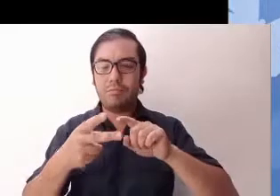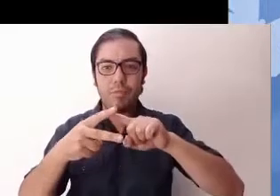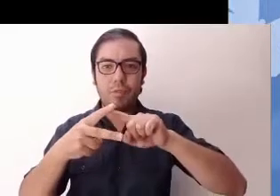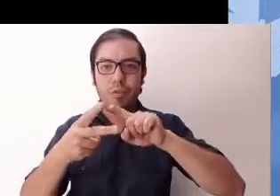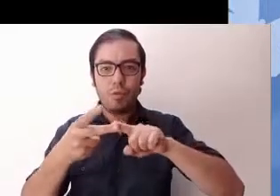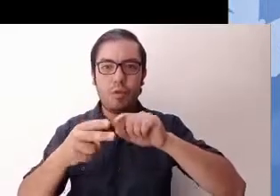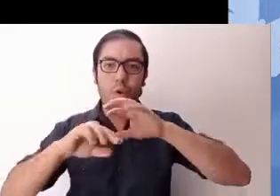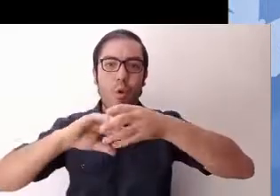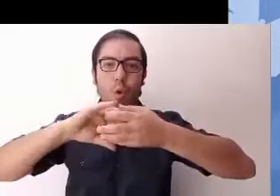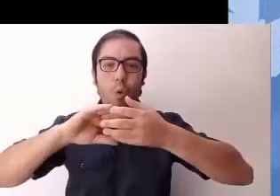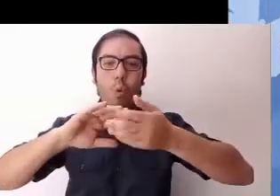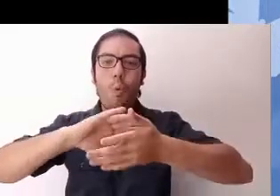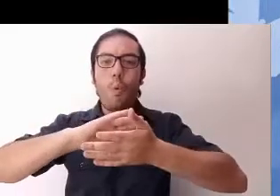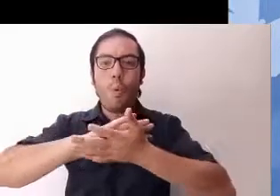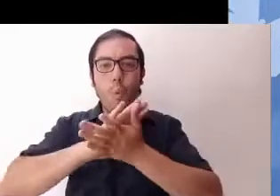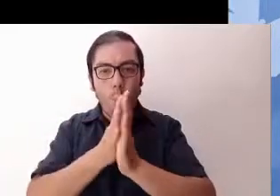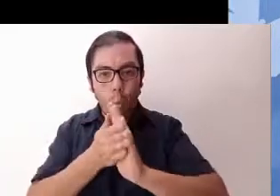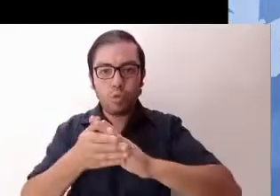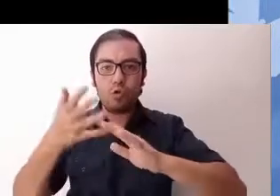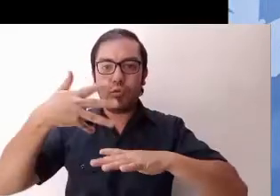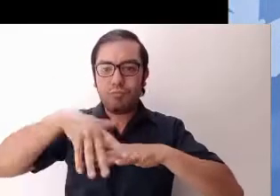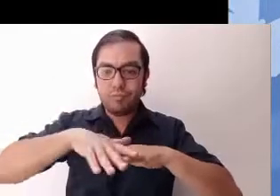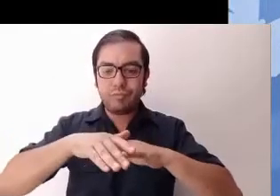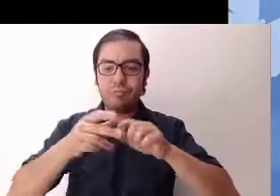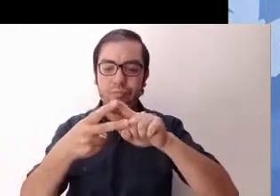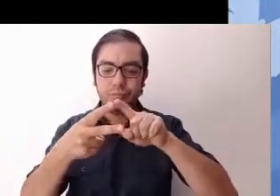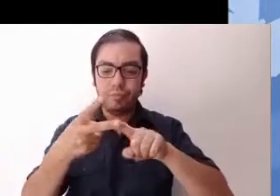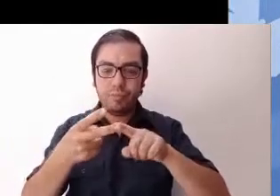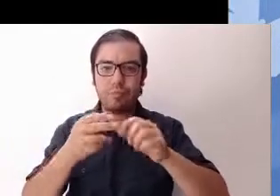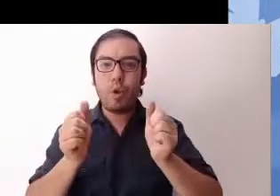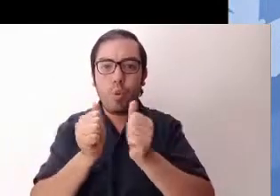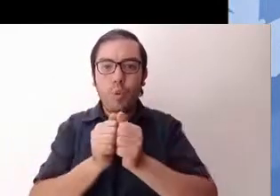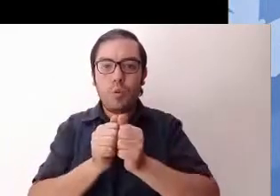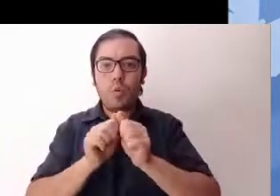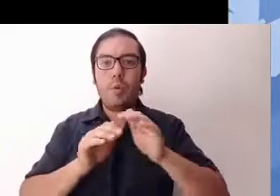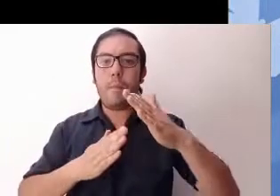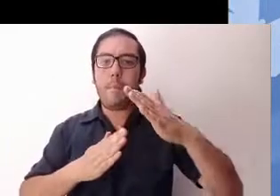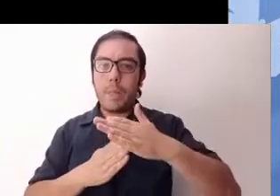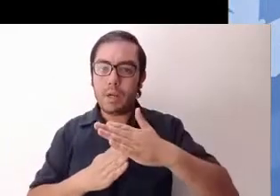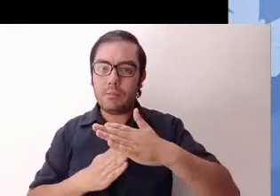es el cese de la función de ambos sistemas.